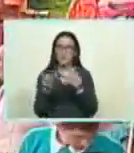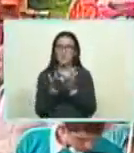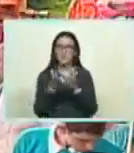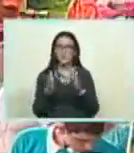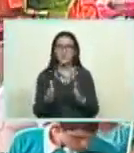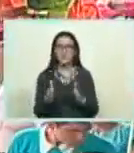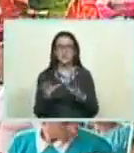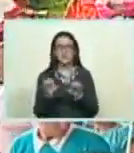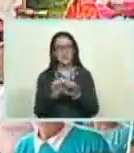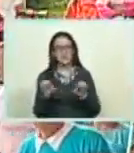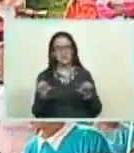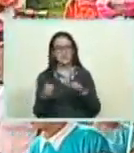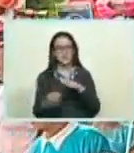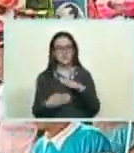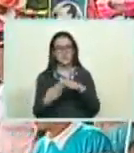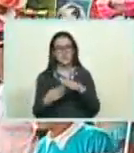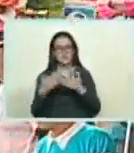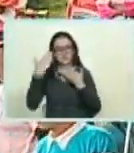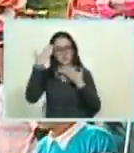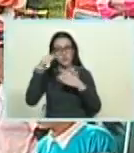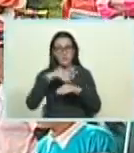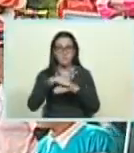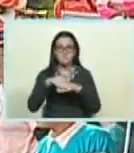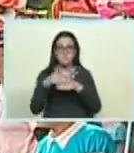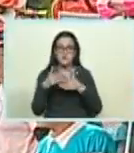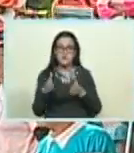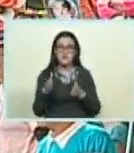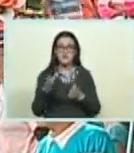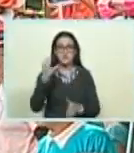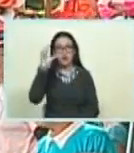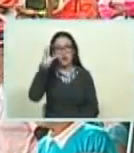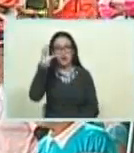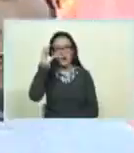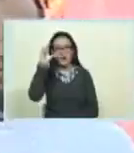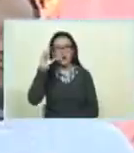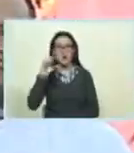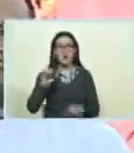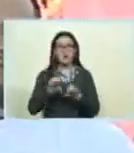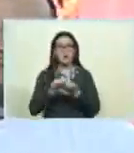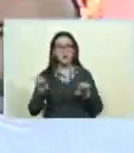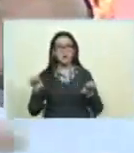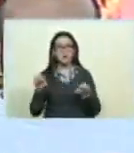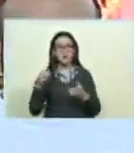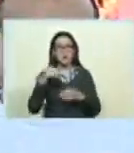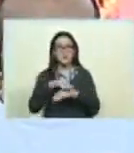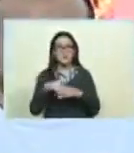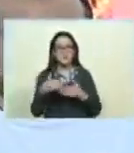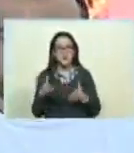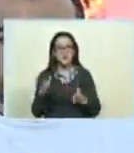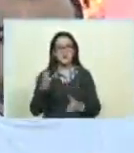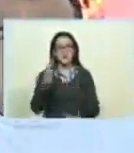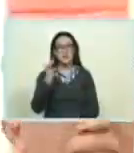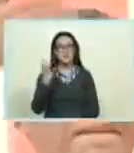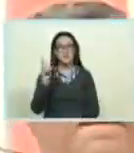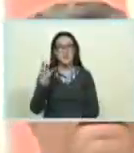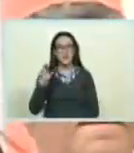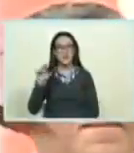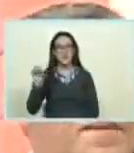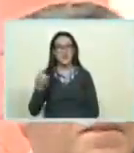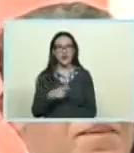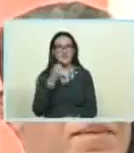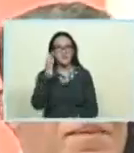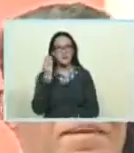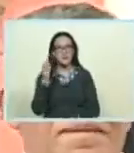estudiantes de educación media. Saludar a nuestro ministro Elías Agua del Poder Popular para la Educación, a nuestro ministro Pedro Infante, a nuestra